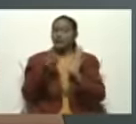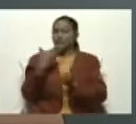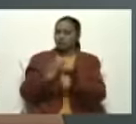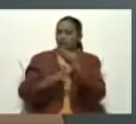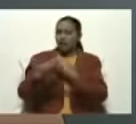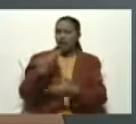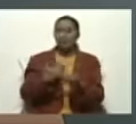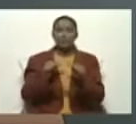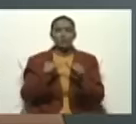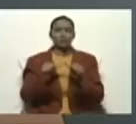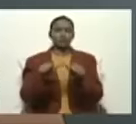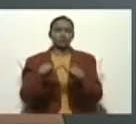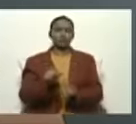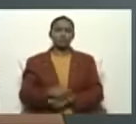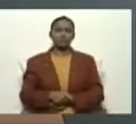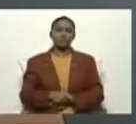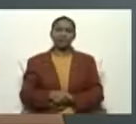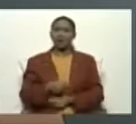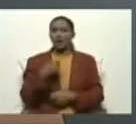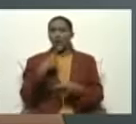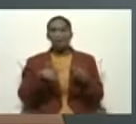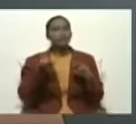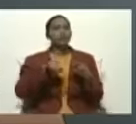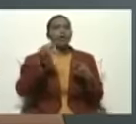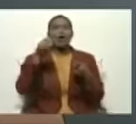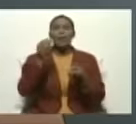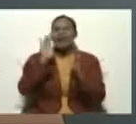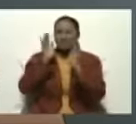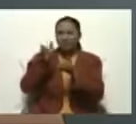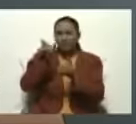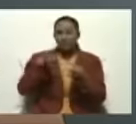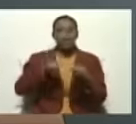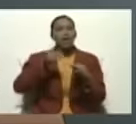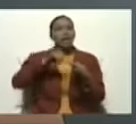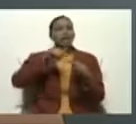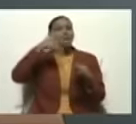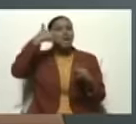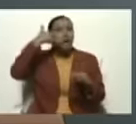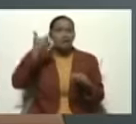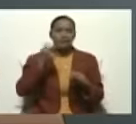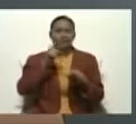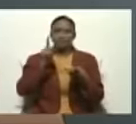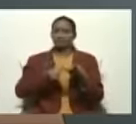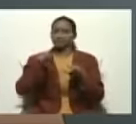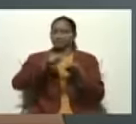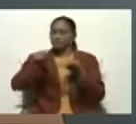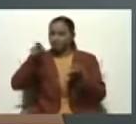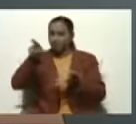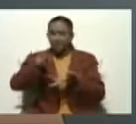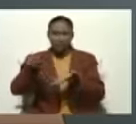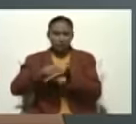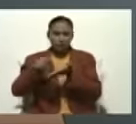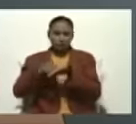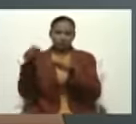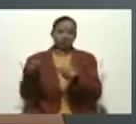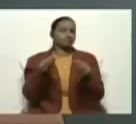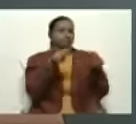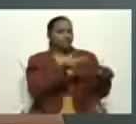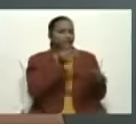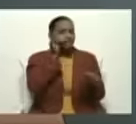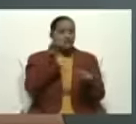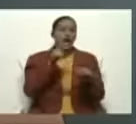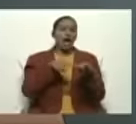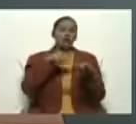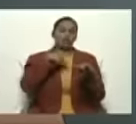por supuesto, tenemos otras vías, vía telefónica, se entregan quejas, es decir, que para nosotros es muy importante esa